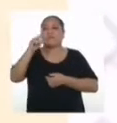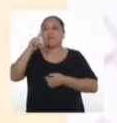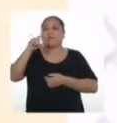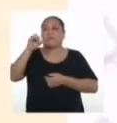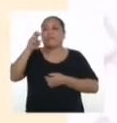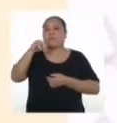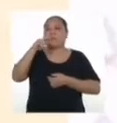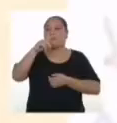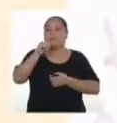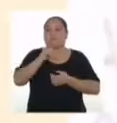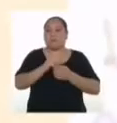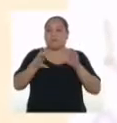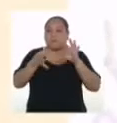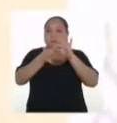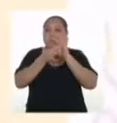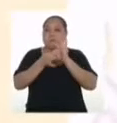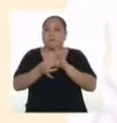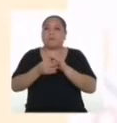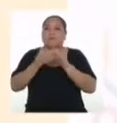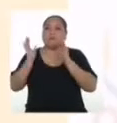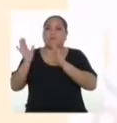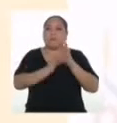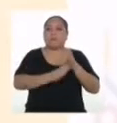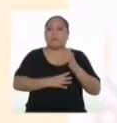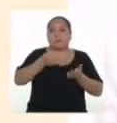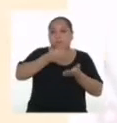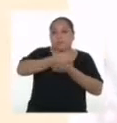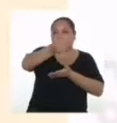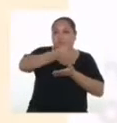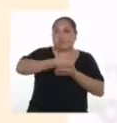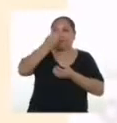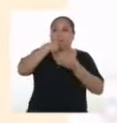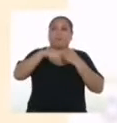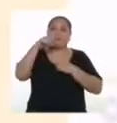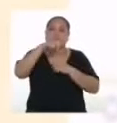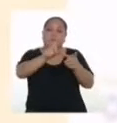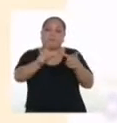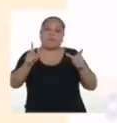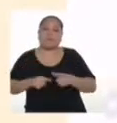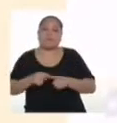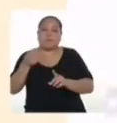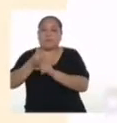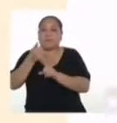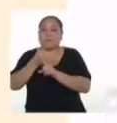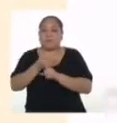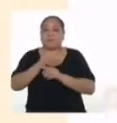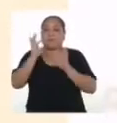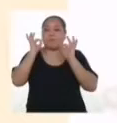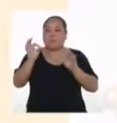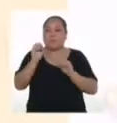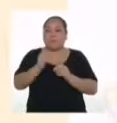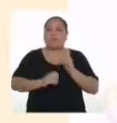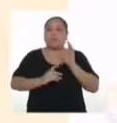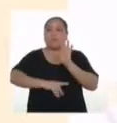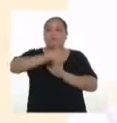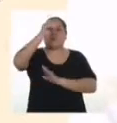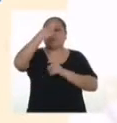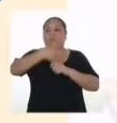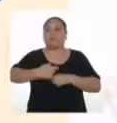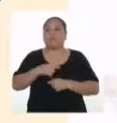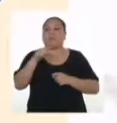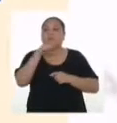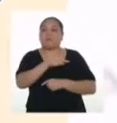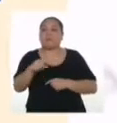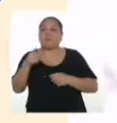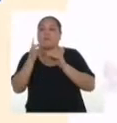estratégicas en la producción y el consumo. Las convierte en escenarios territoriales apropiados para el desarrollo humano. Estas alianzas conectan a